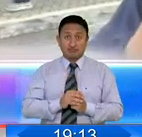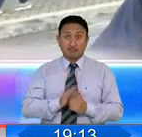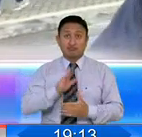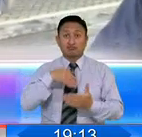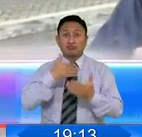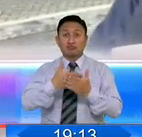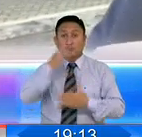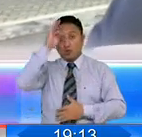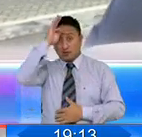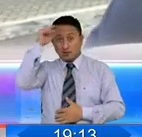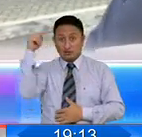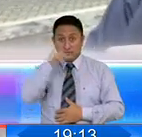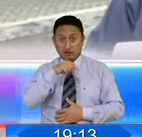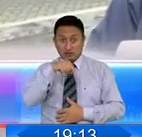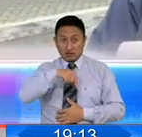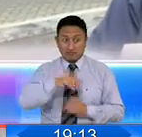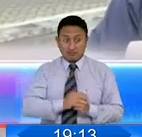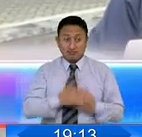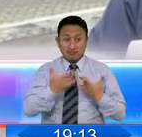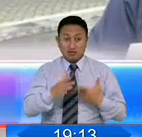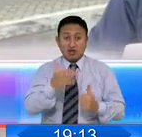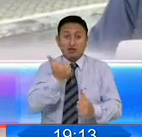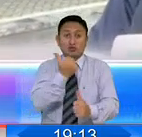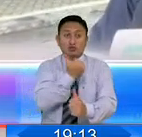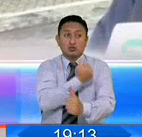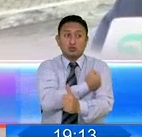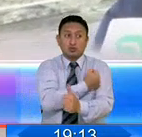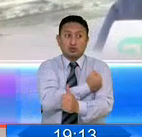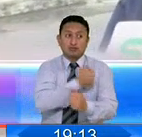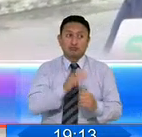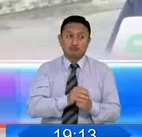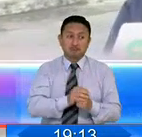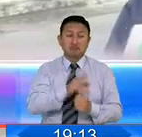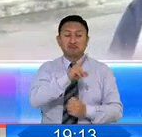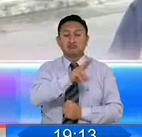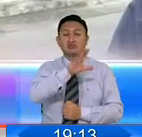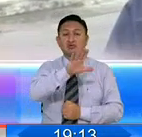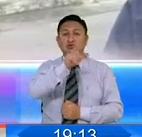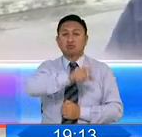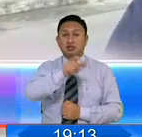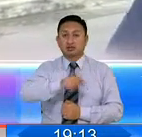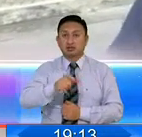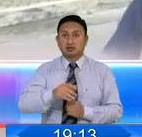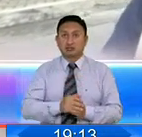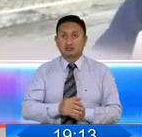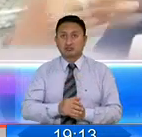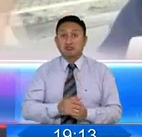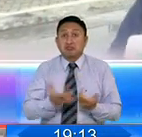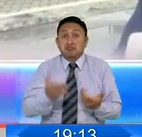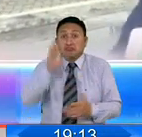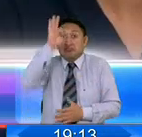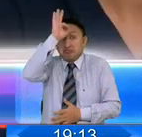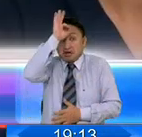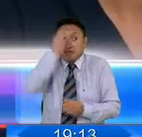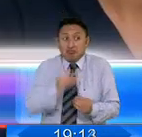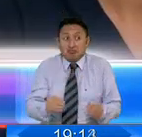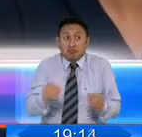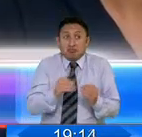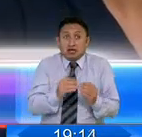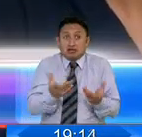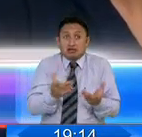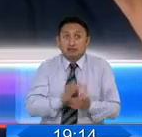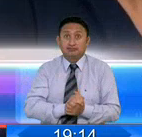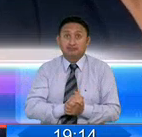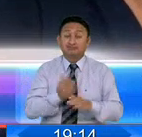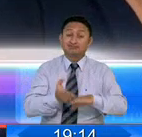Puyo, también están vacunadas alrededor de unas 25 personas. Se desconoce si habrá más dosis. En una entrevista